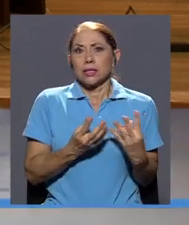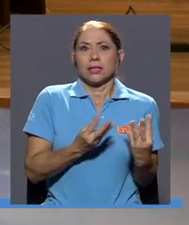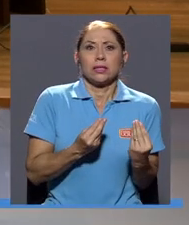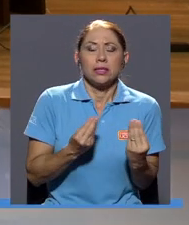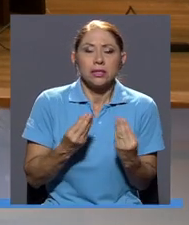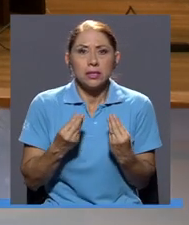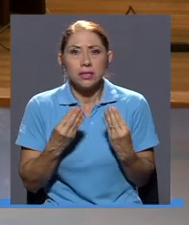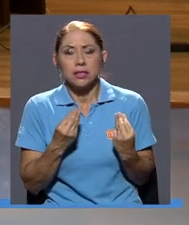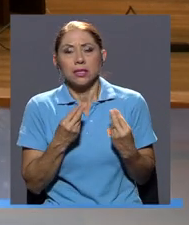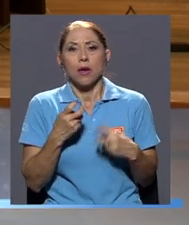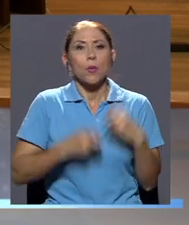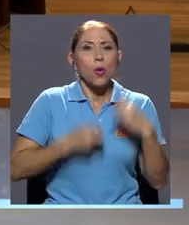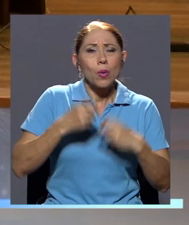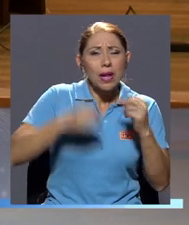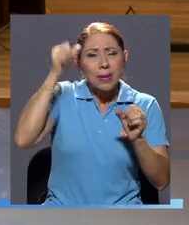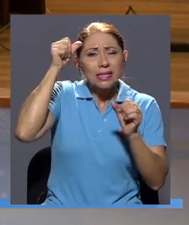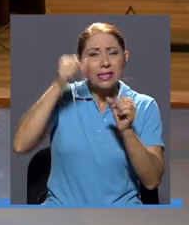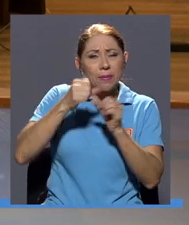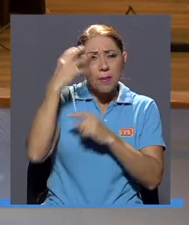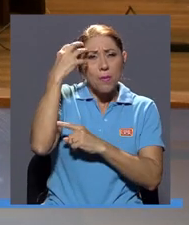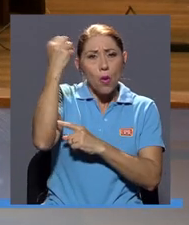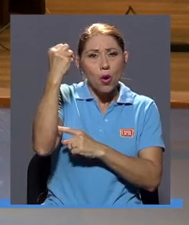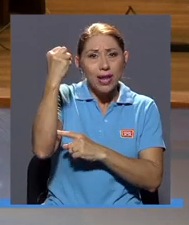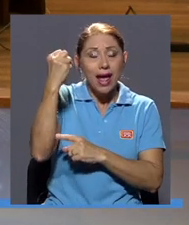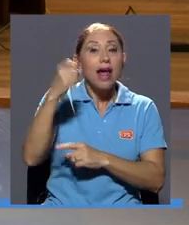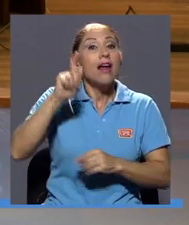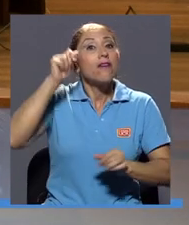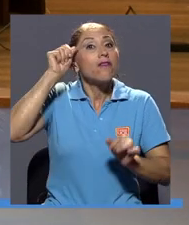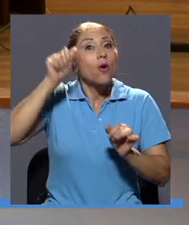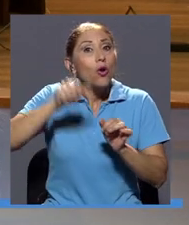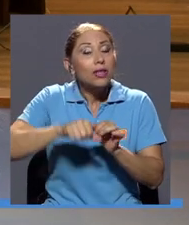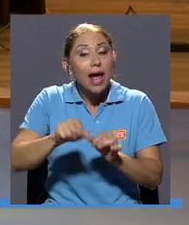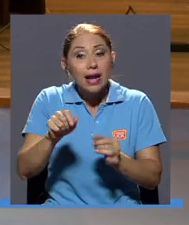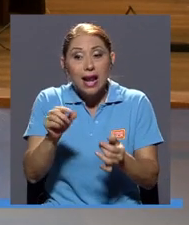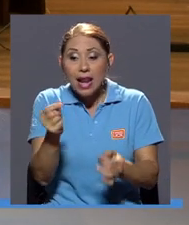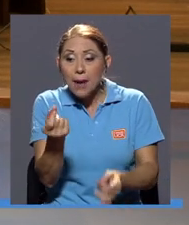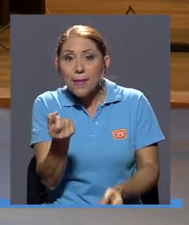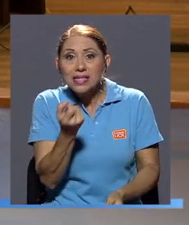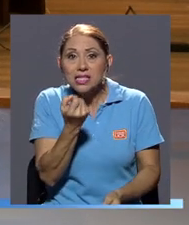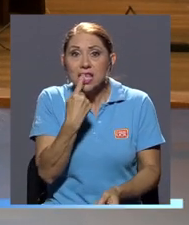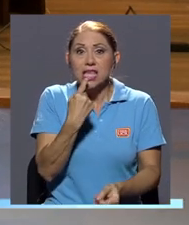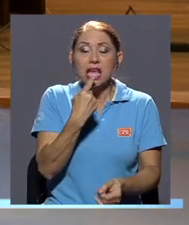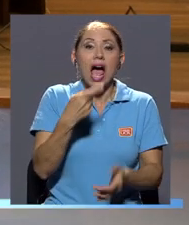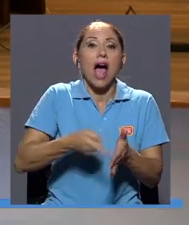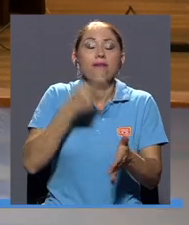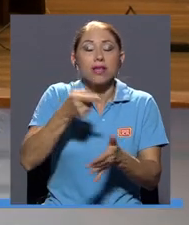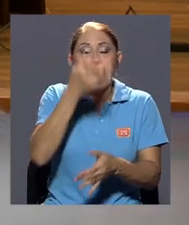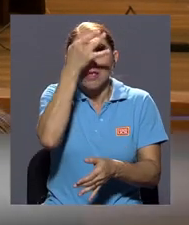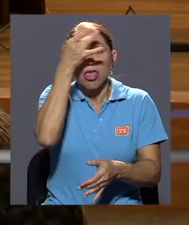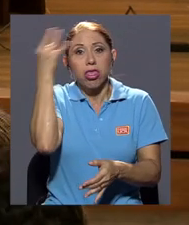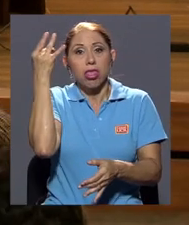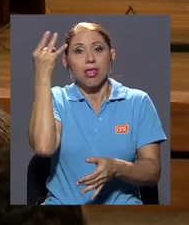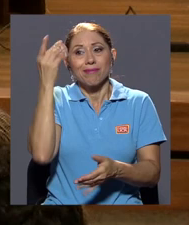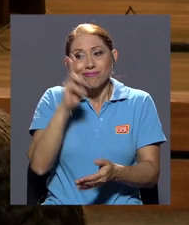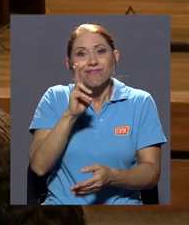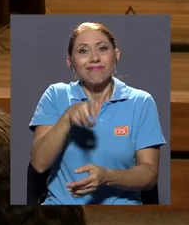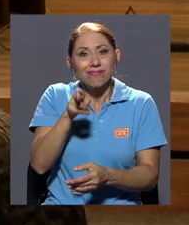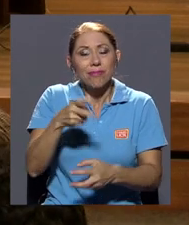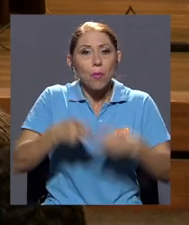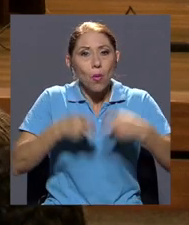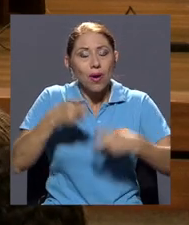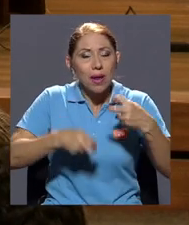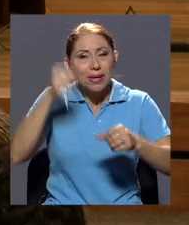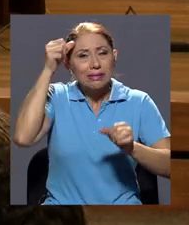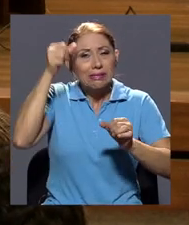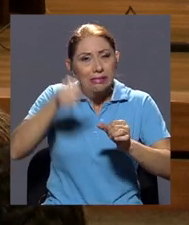de memoria, recordar tomar la pastilla y a veces olvidarlo por los mismos problemas de memoria y sobre todo